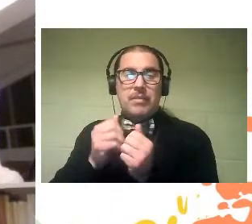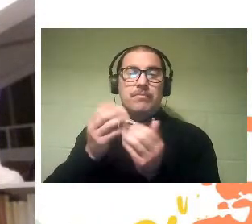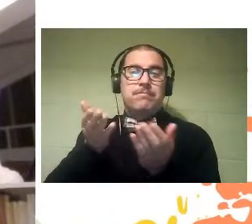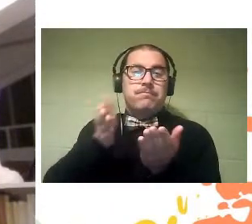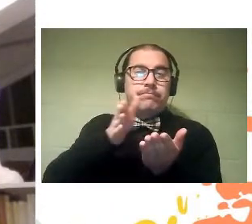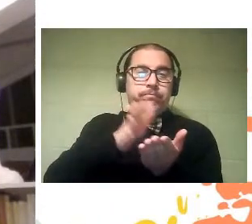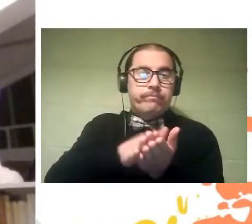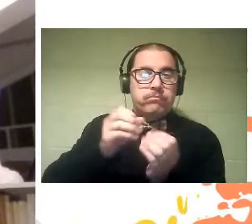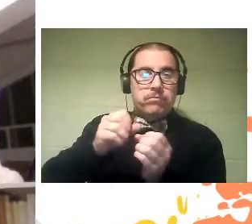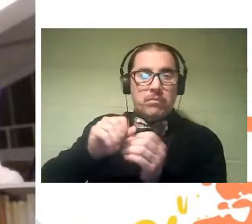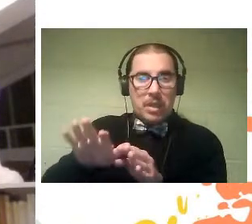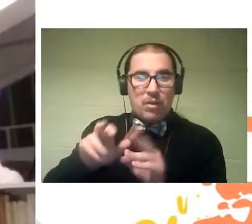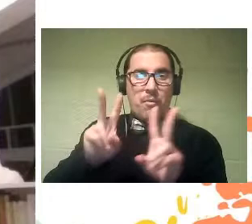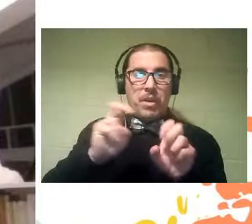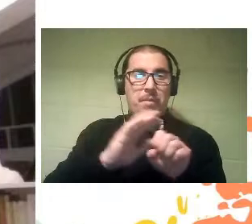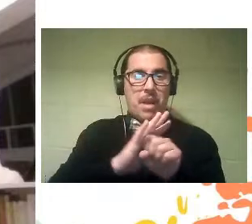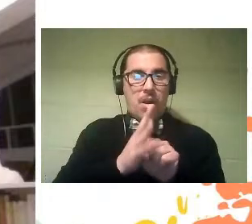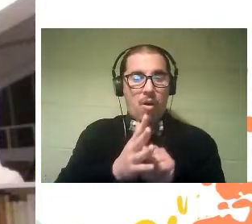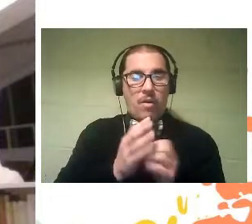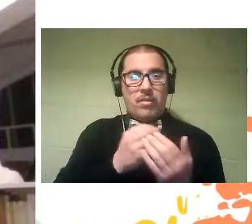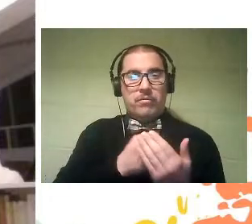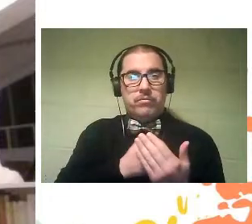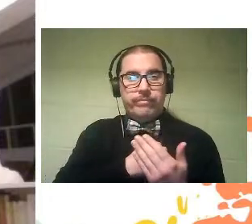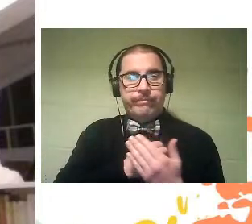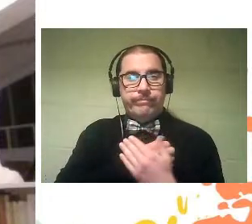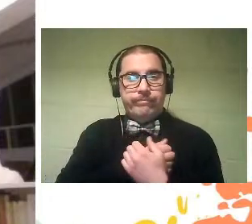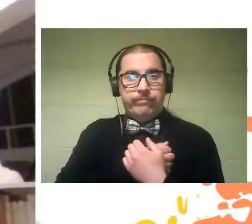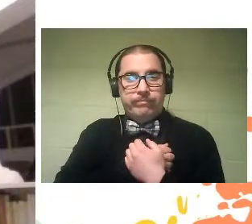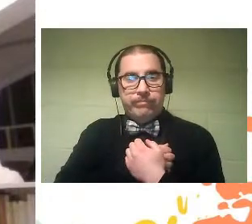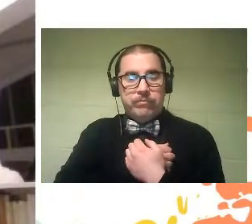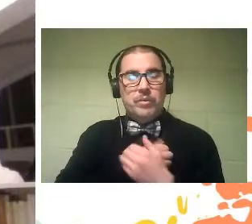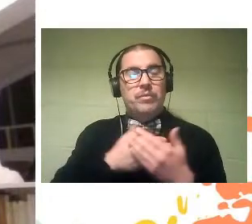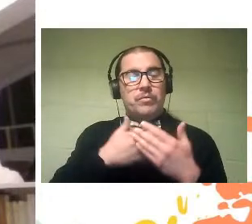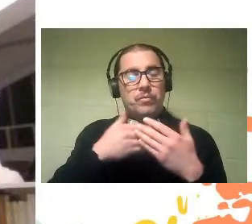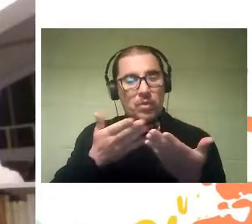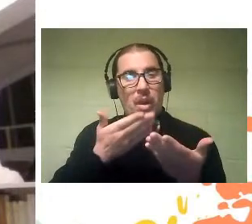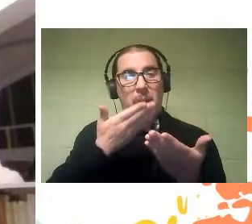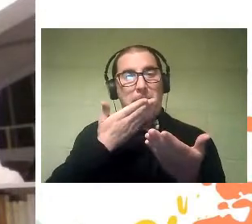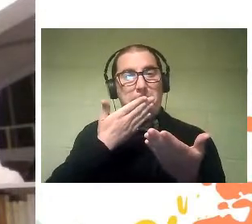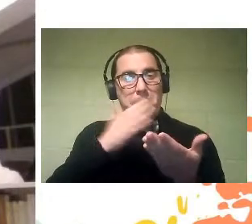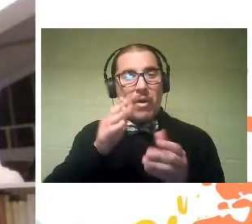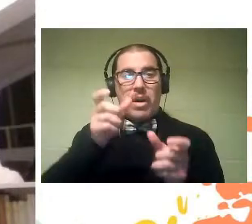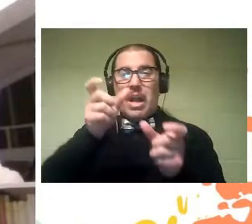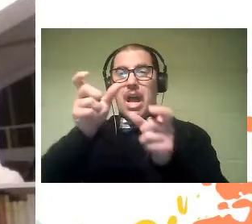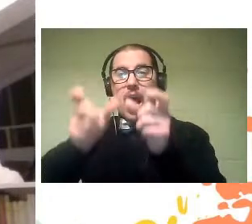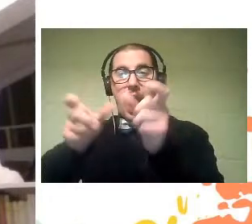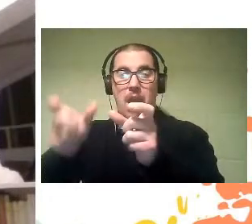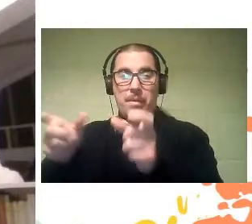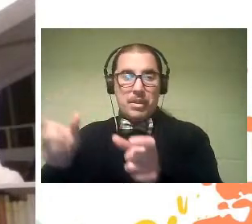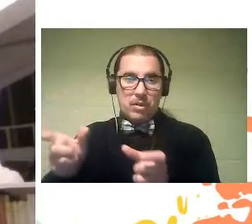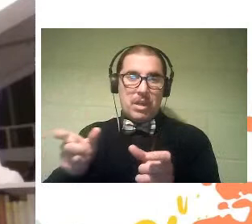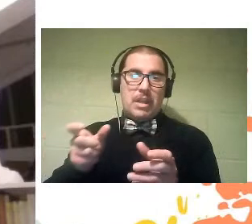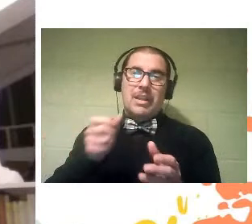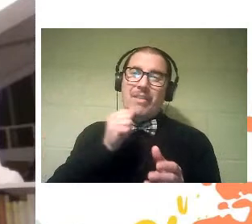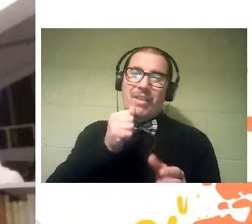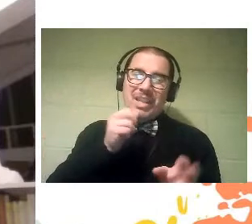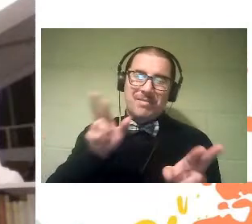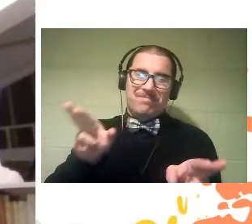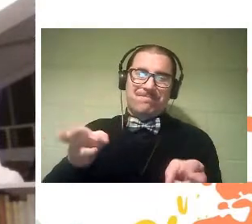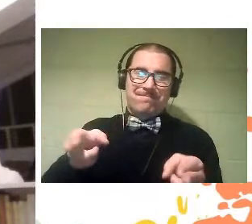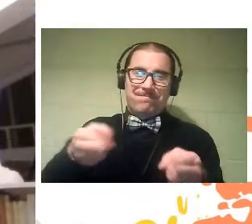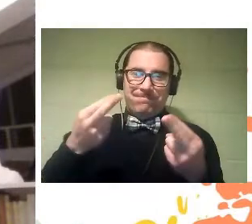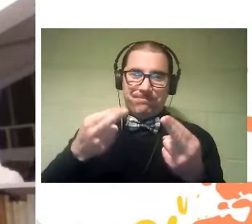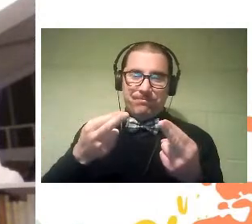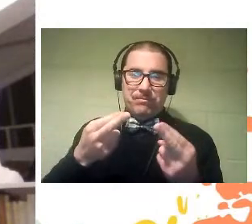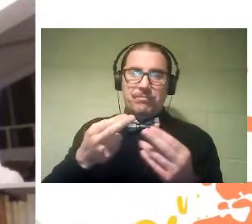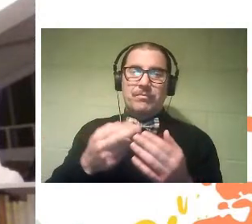su pérdida y enviamos nuestros deseos de mejoría a las personas que aún no se han recuperado